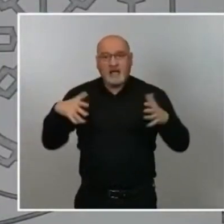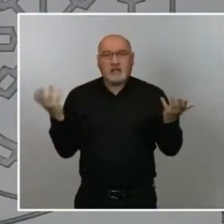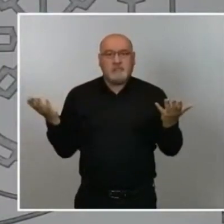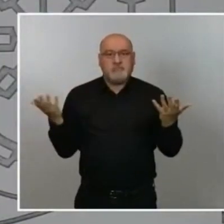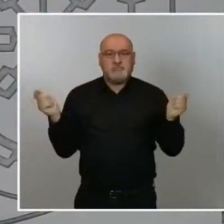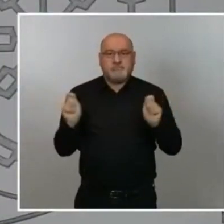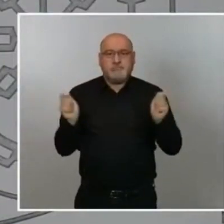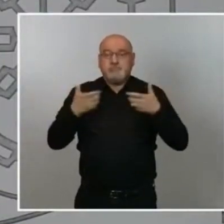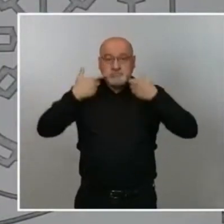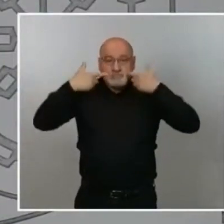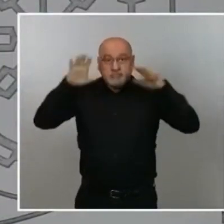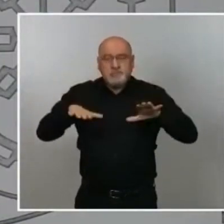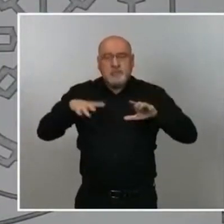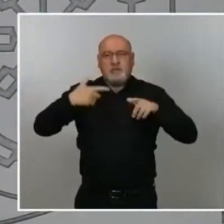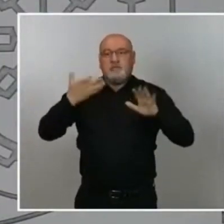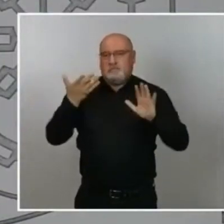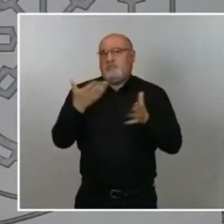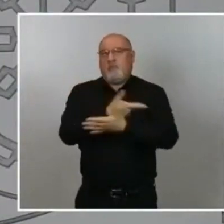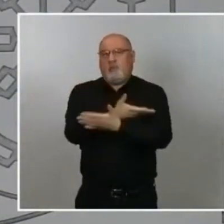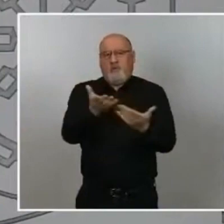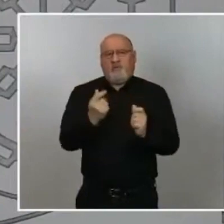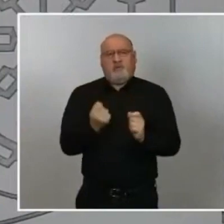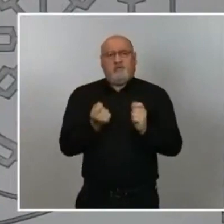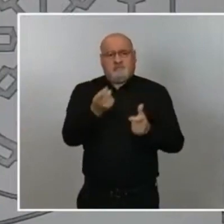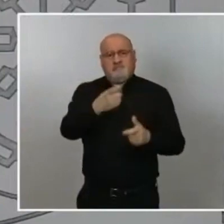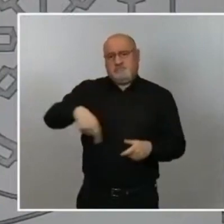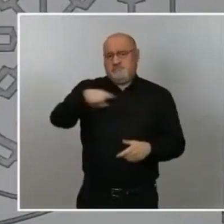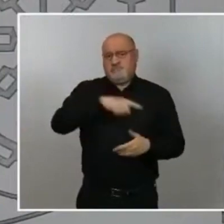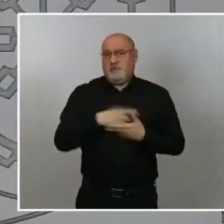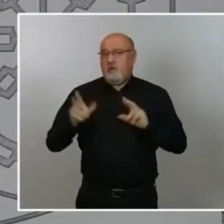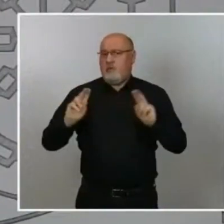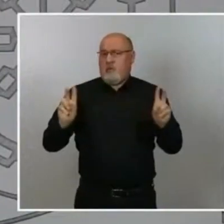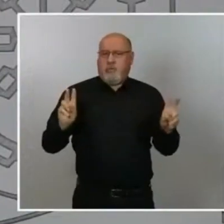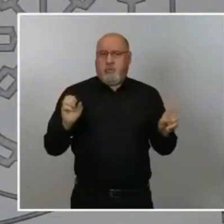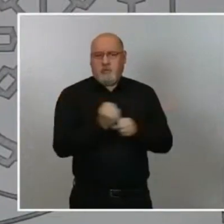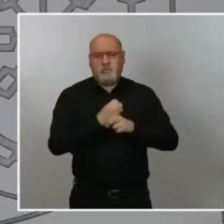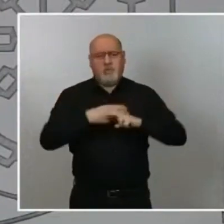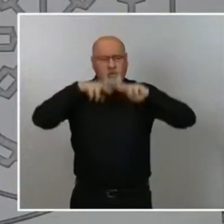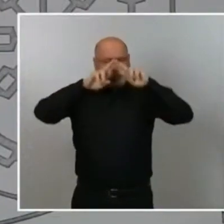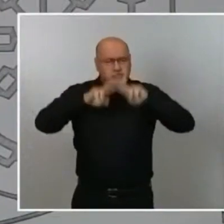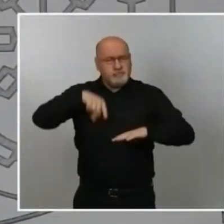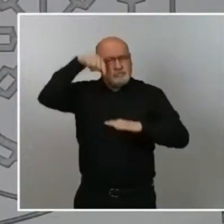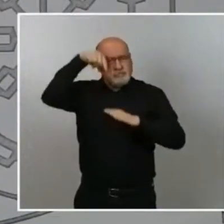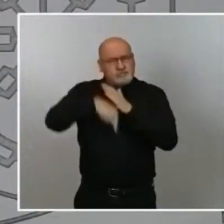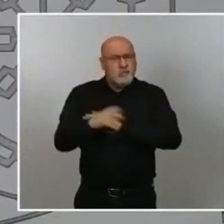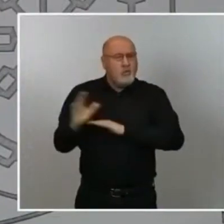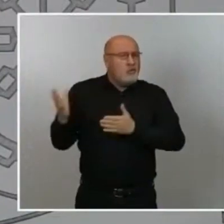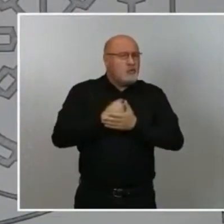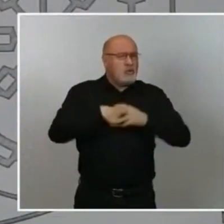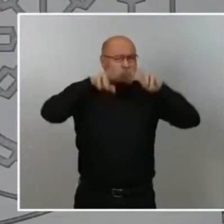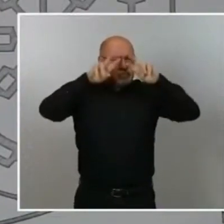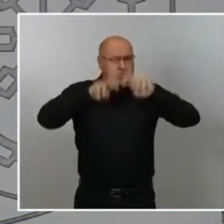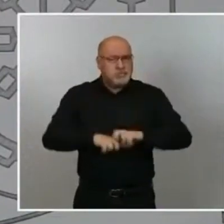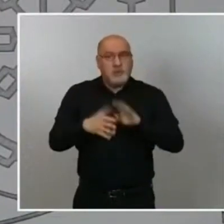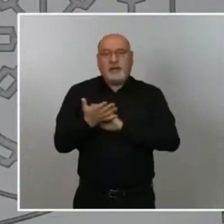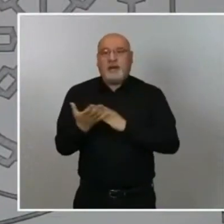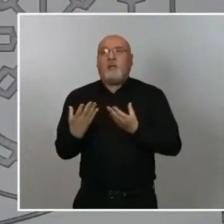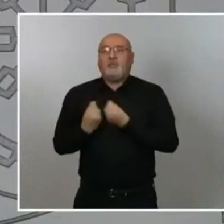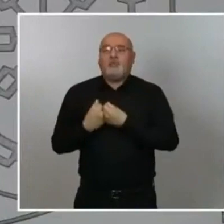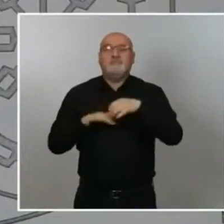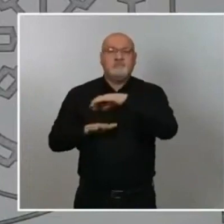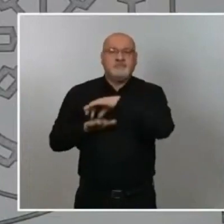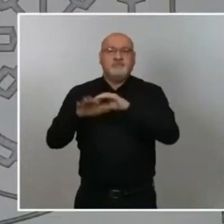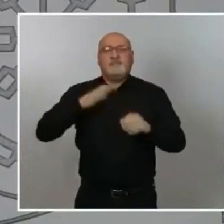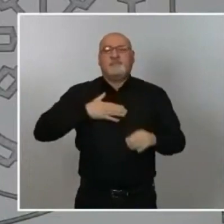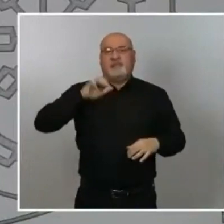de que está siendo muy activo, con un análisis muy riguroso y esperamos a la decisión para ir siempre de la mano con la EMA, de la decisión